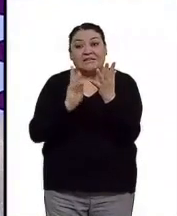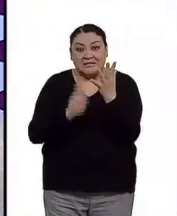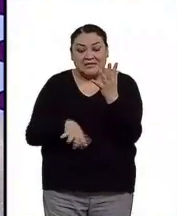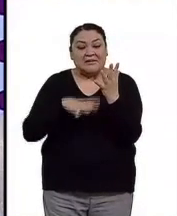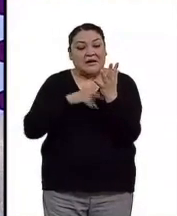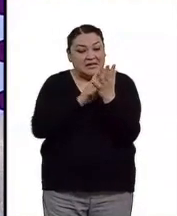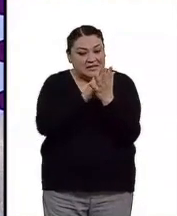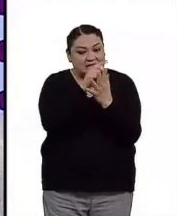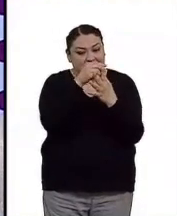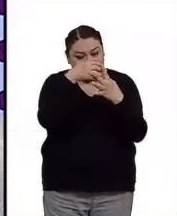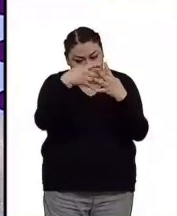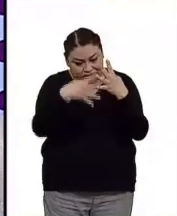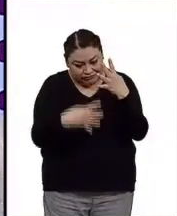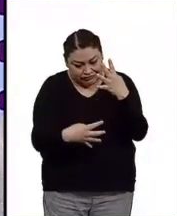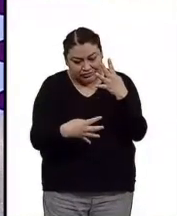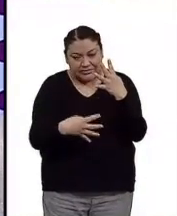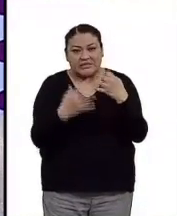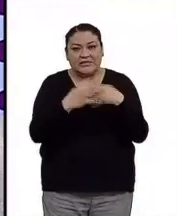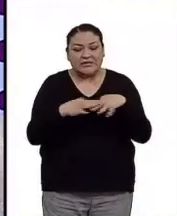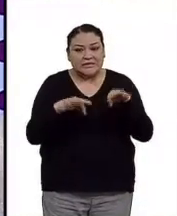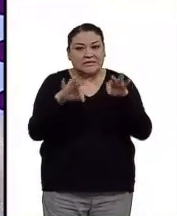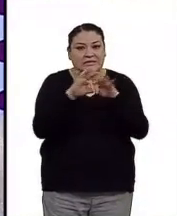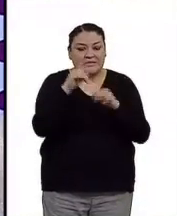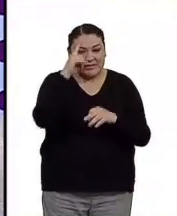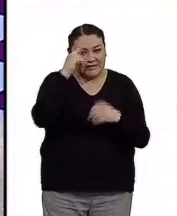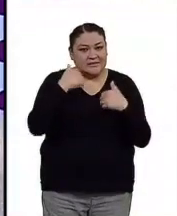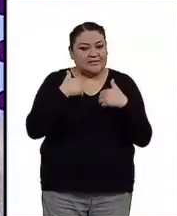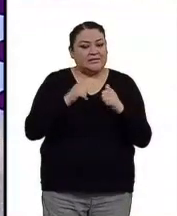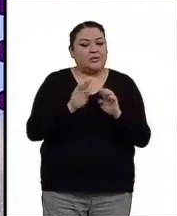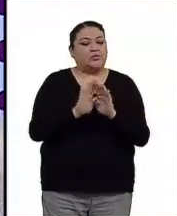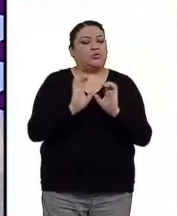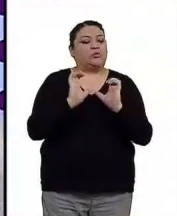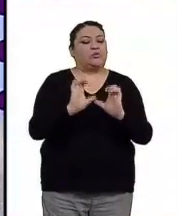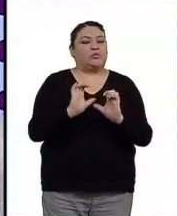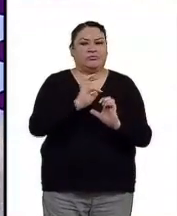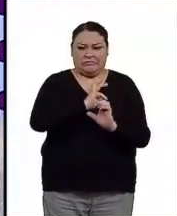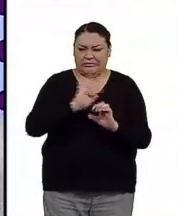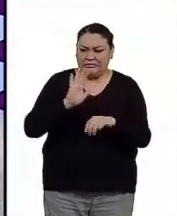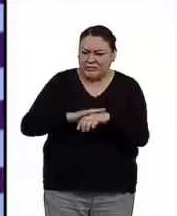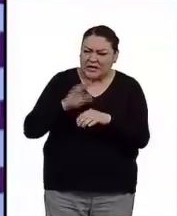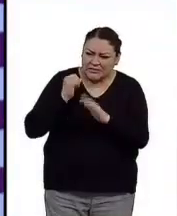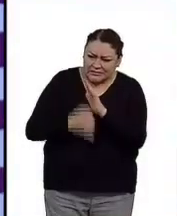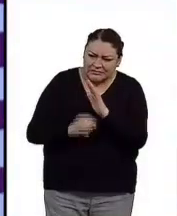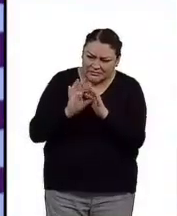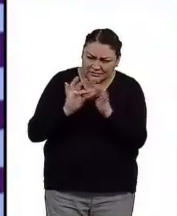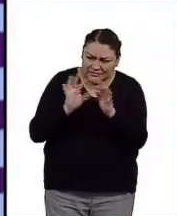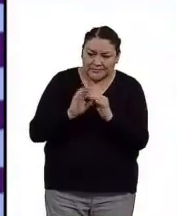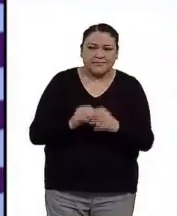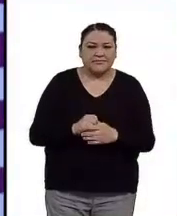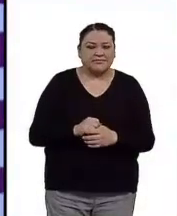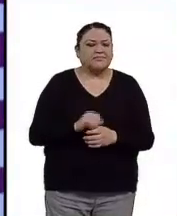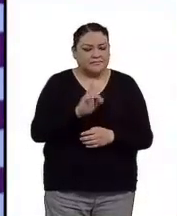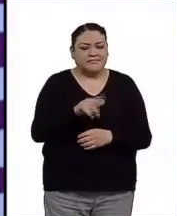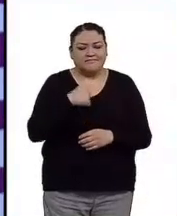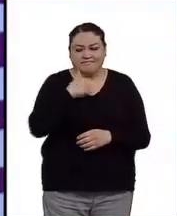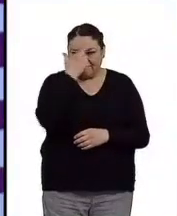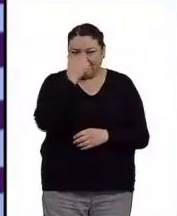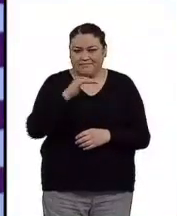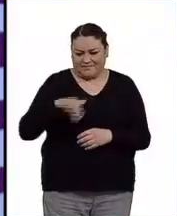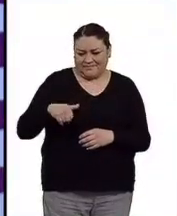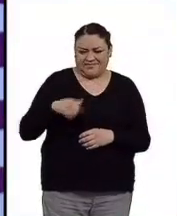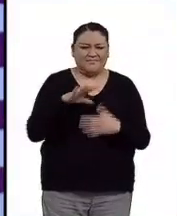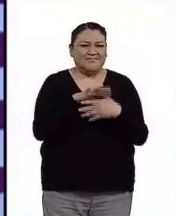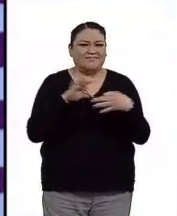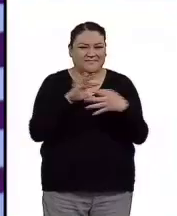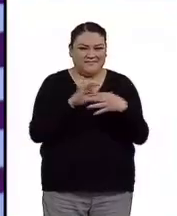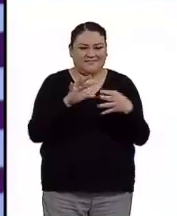que, valdría la pena como ahondar un poquito. ¿Nos podrías platicar un poco más al respecto? Sí, bueno, un poco lo que comentábamos hace rato,